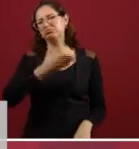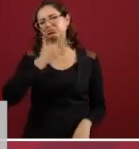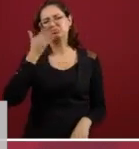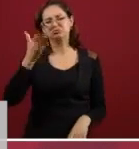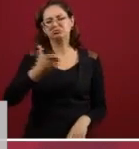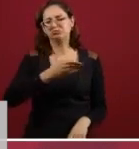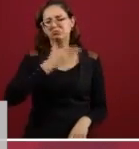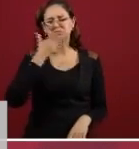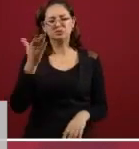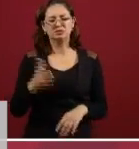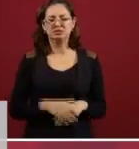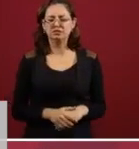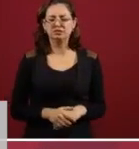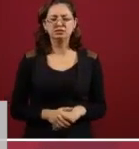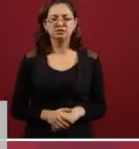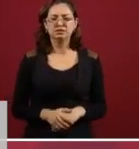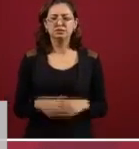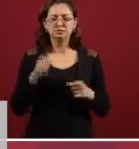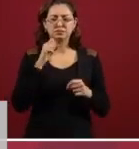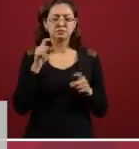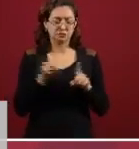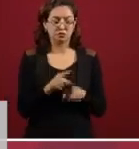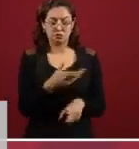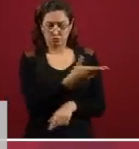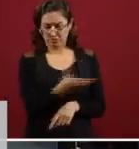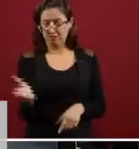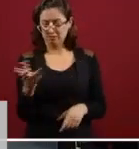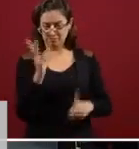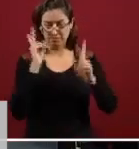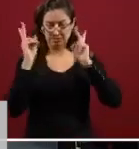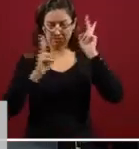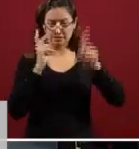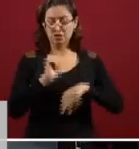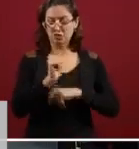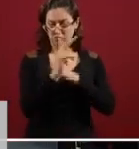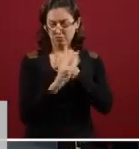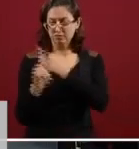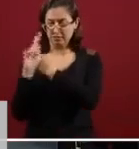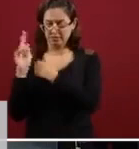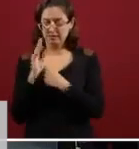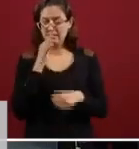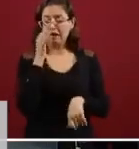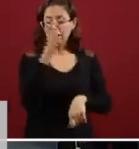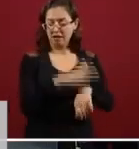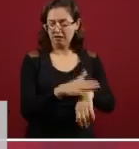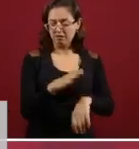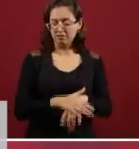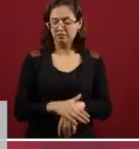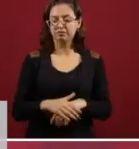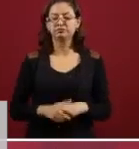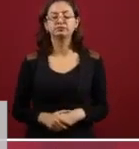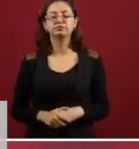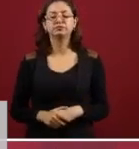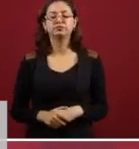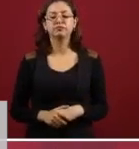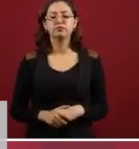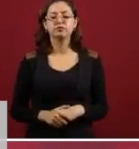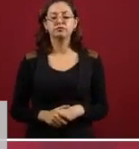Aquí también para los que nos están visitando de otros países, nunca en la historia de